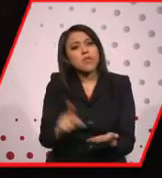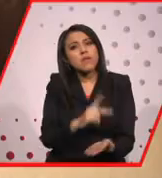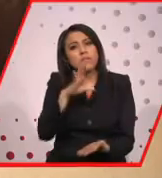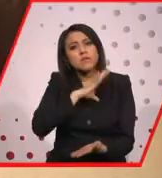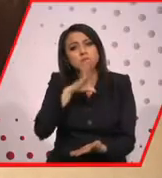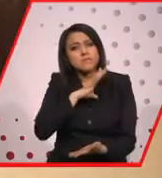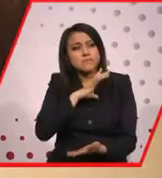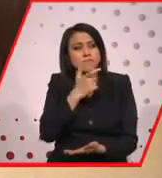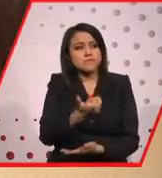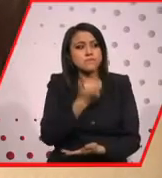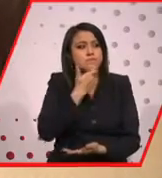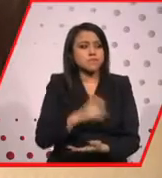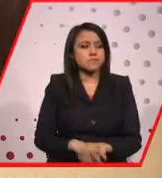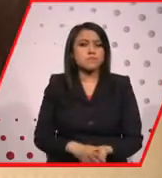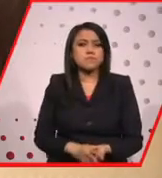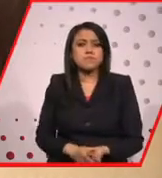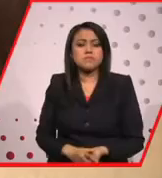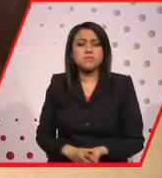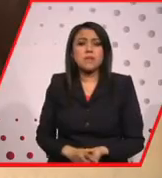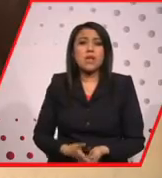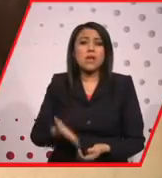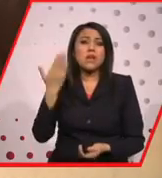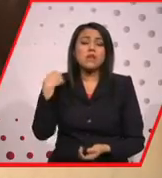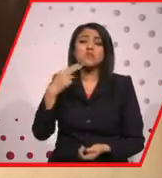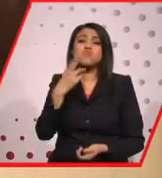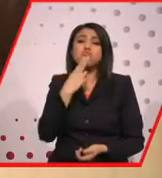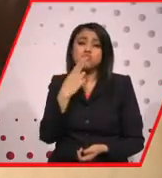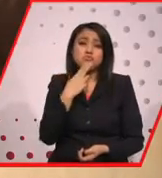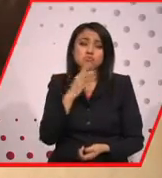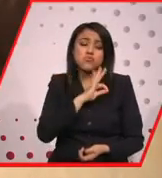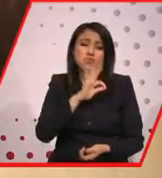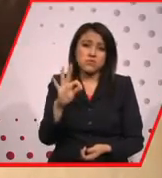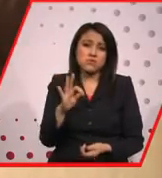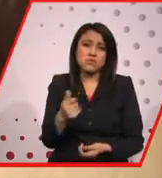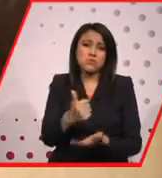dinero que se utilizó para dárselo a la otra